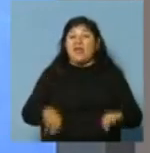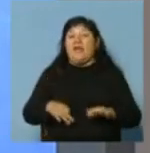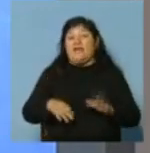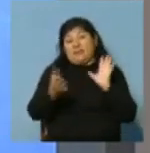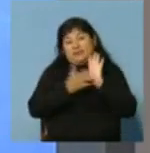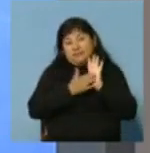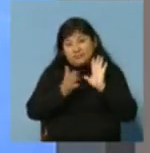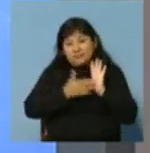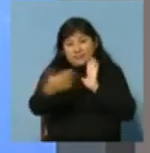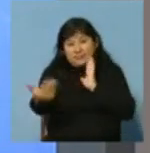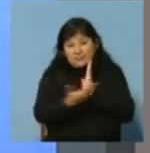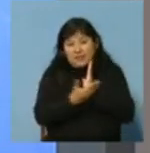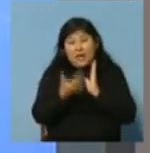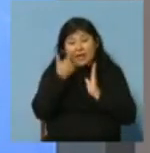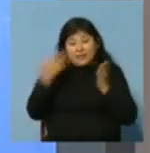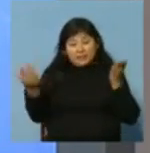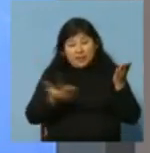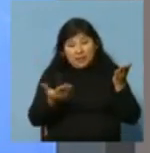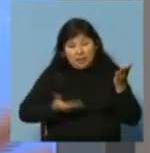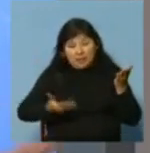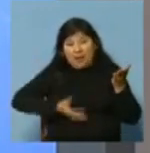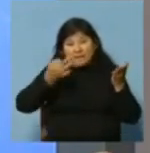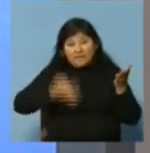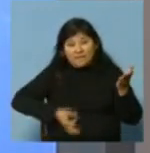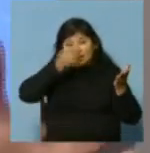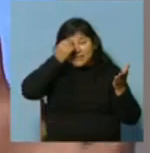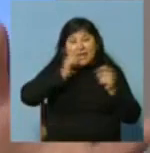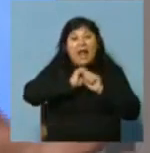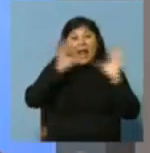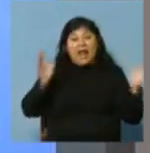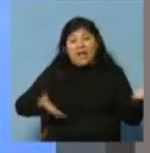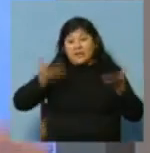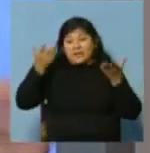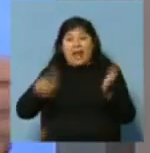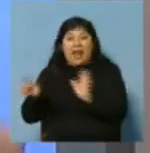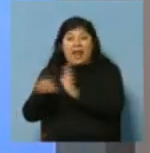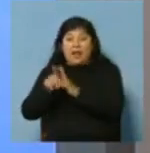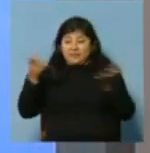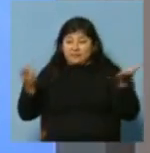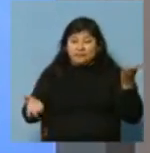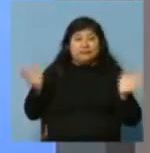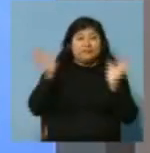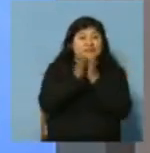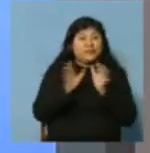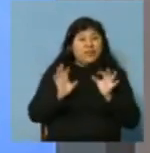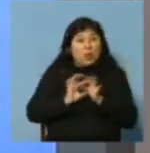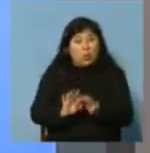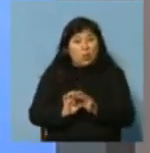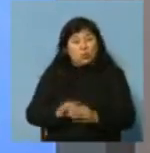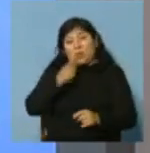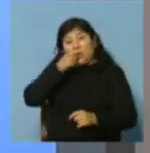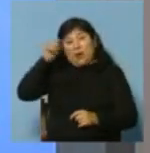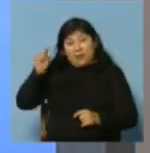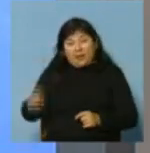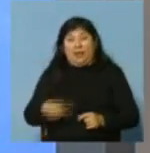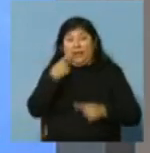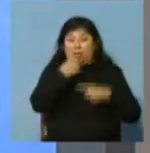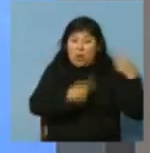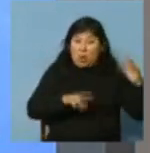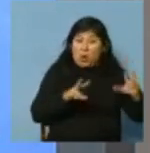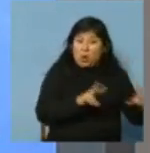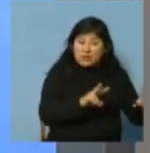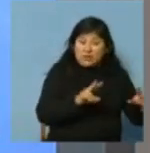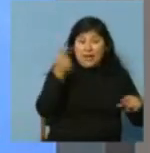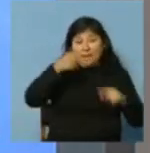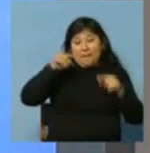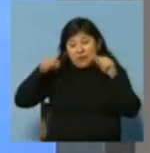el contraste con la ley si en este tránsito del hecho a la ley se empiezan a filtrar